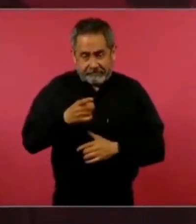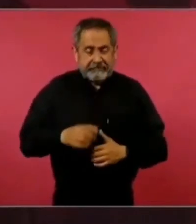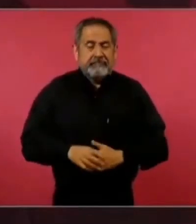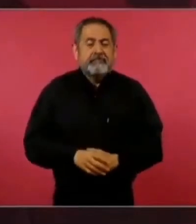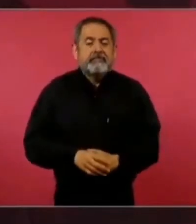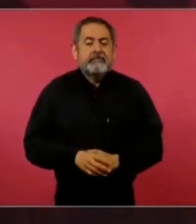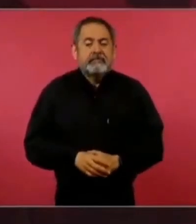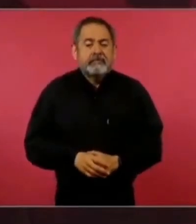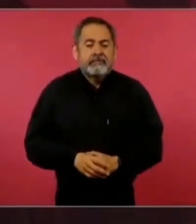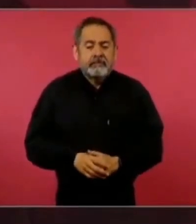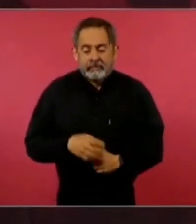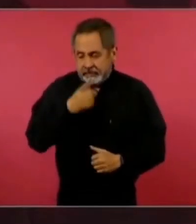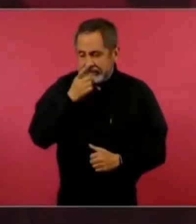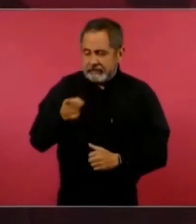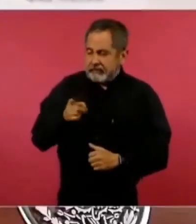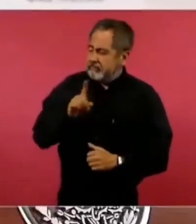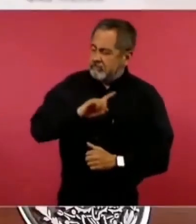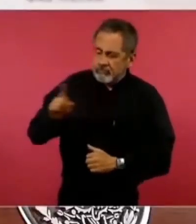no puede